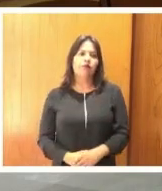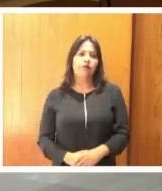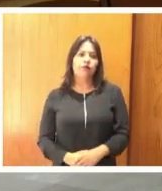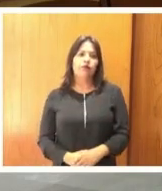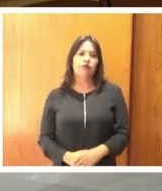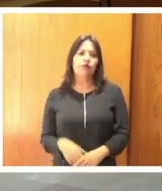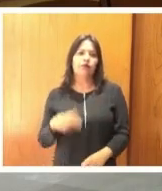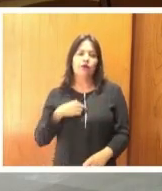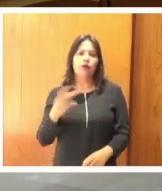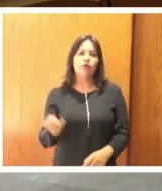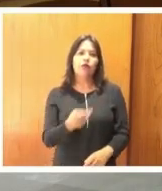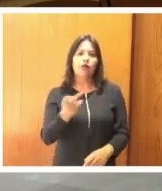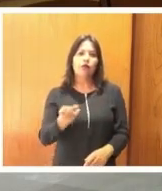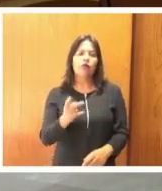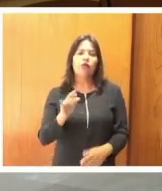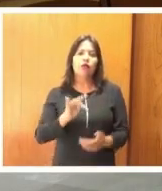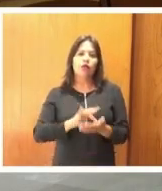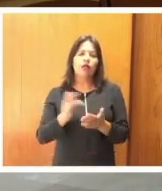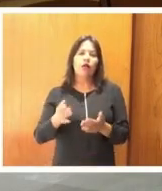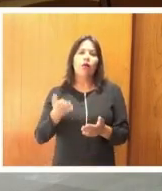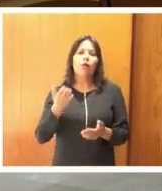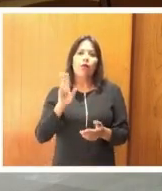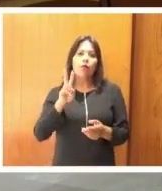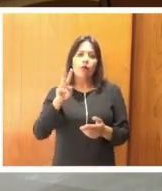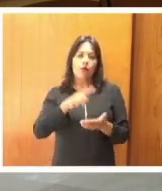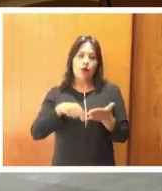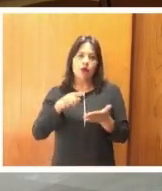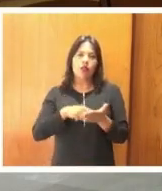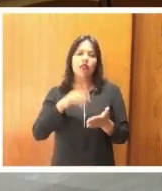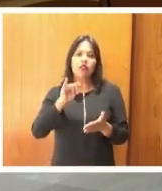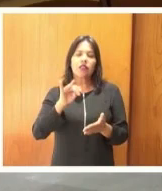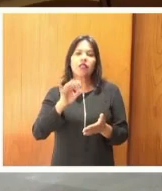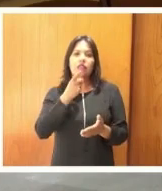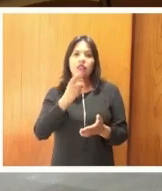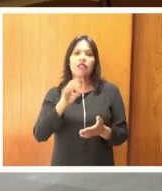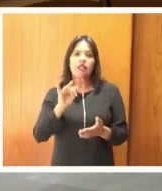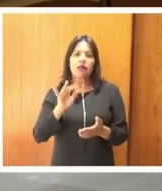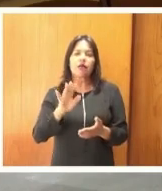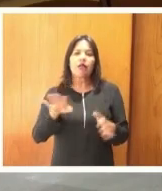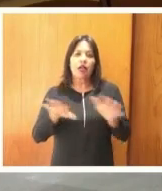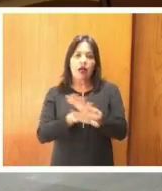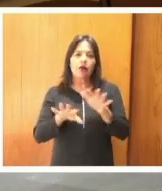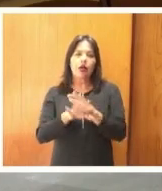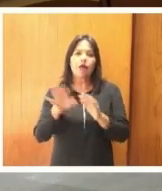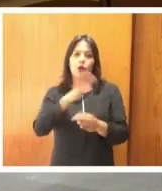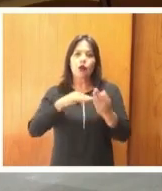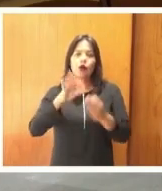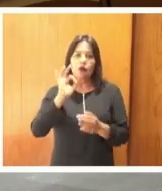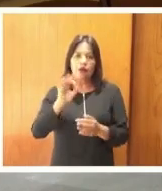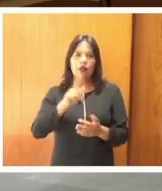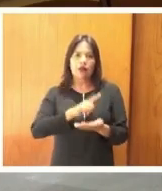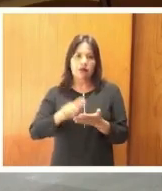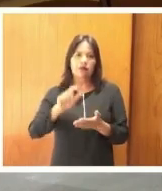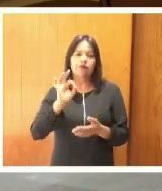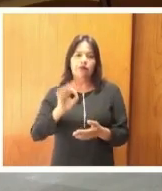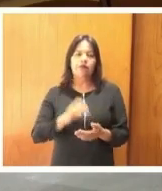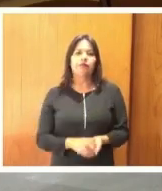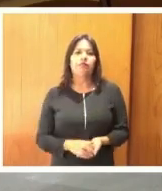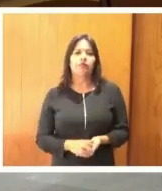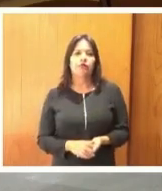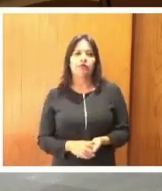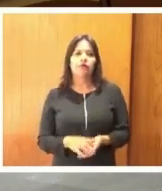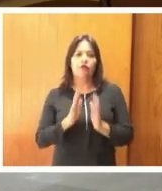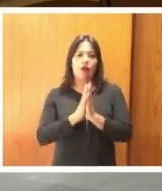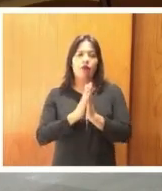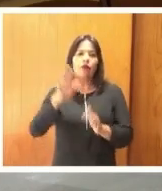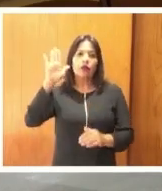pregunto el sentido de su voto de manera económica para aprobar el orden del día con las modificaciones propuestas. Si están a favor, si me apoyan levantando su mano, por